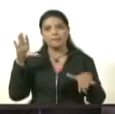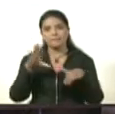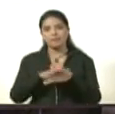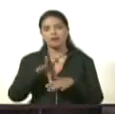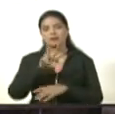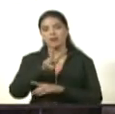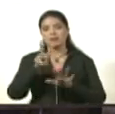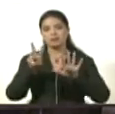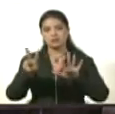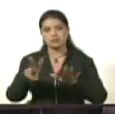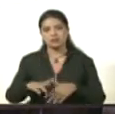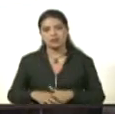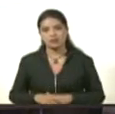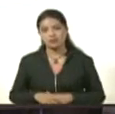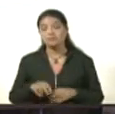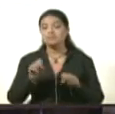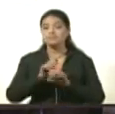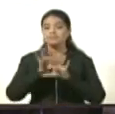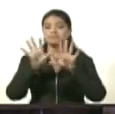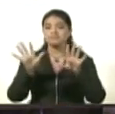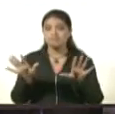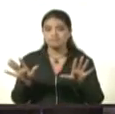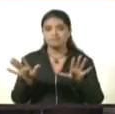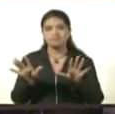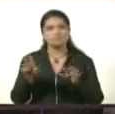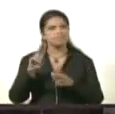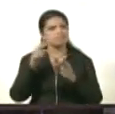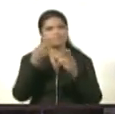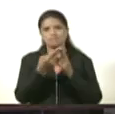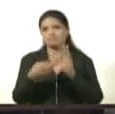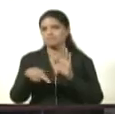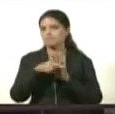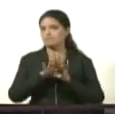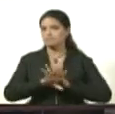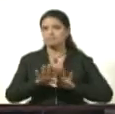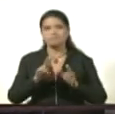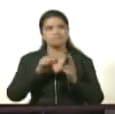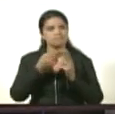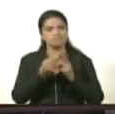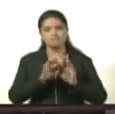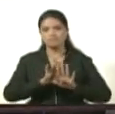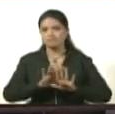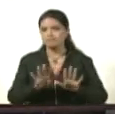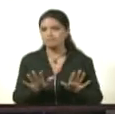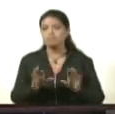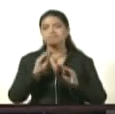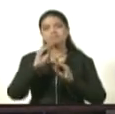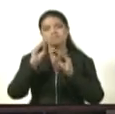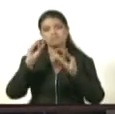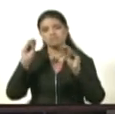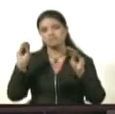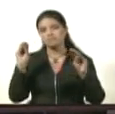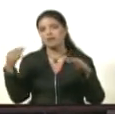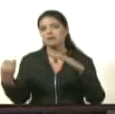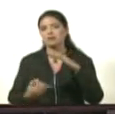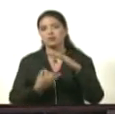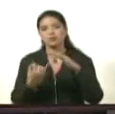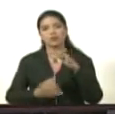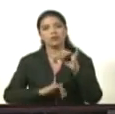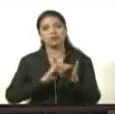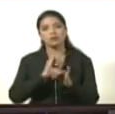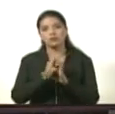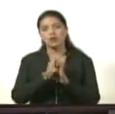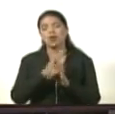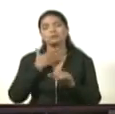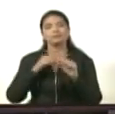27, y que por supuesto no vuelva a pasar. Instamos igualmente a los organismos internacionales a que sea